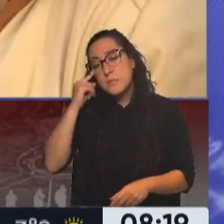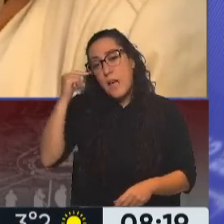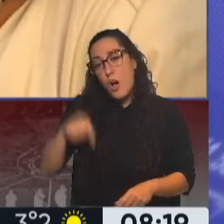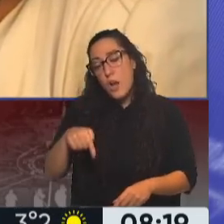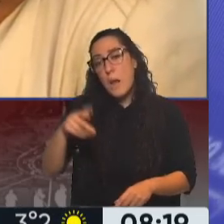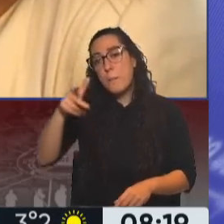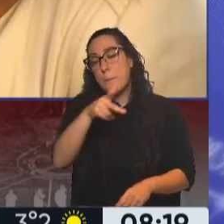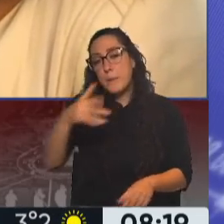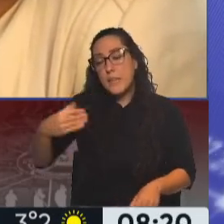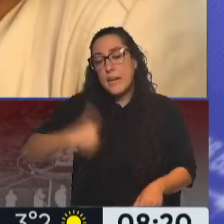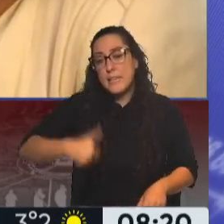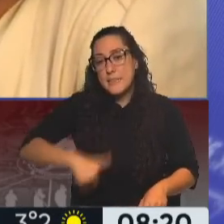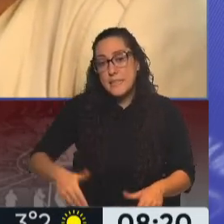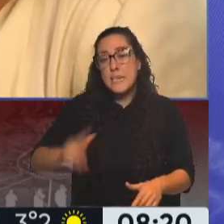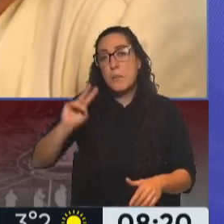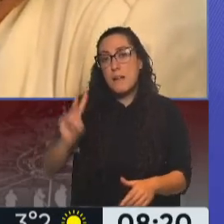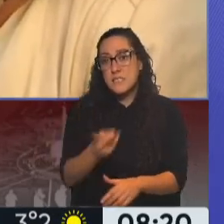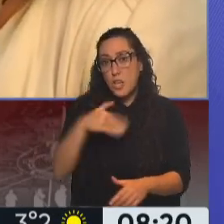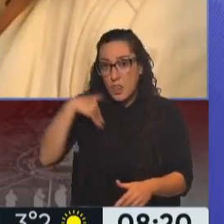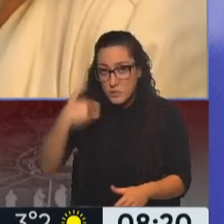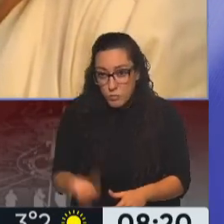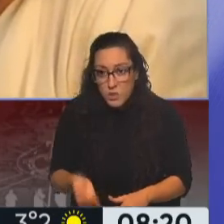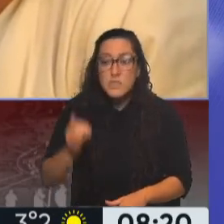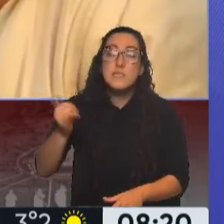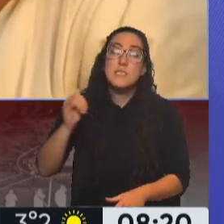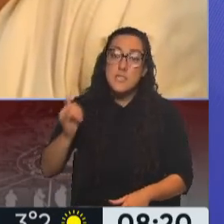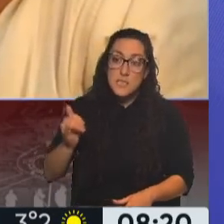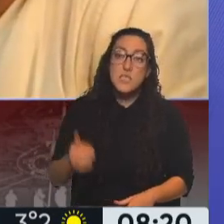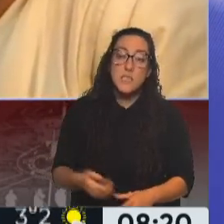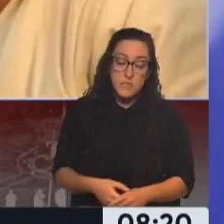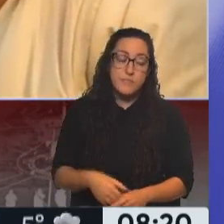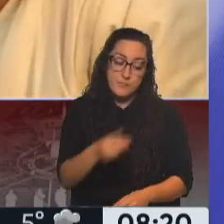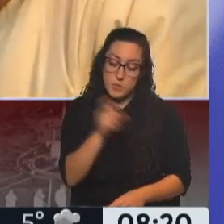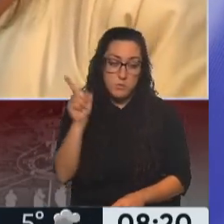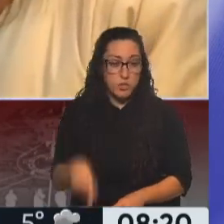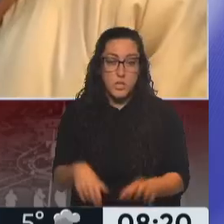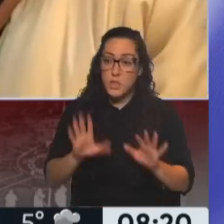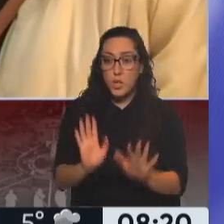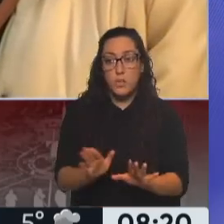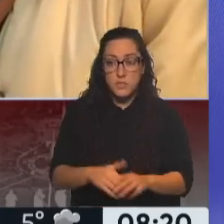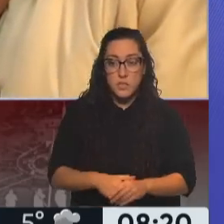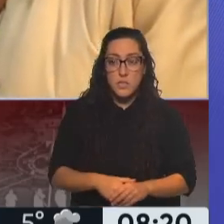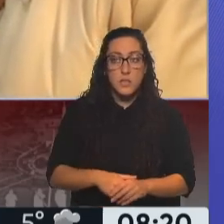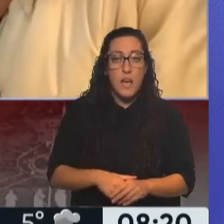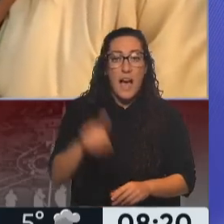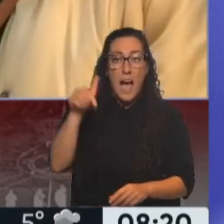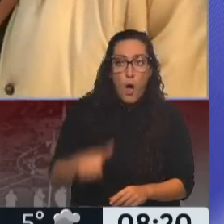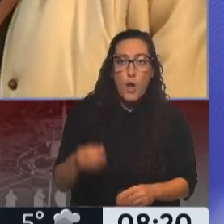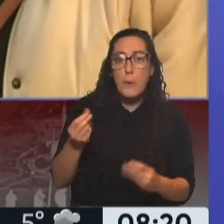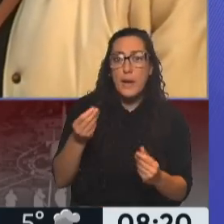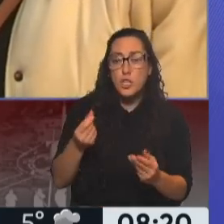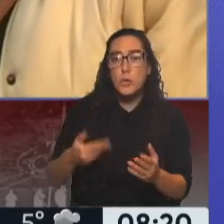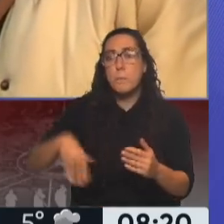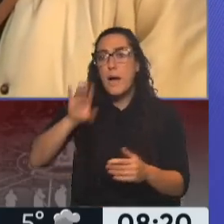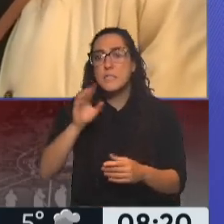papa argentino, lamentablemente una vez ya fallecido? Absolutamente creo eso. Considero que se lo está valorando más